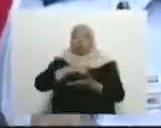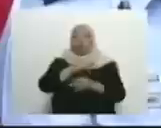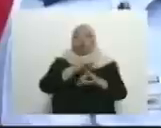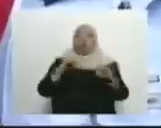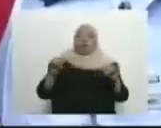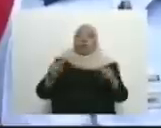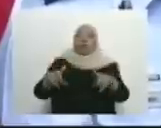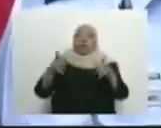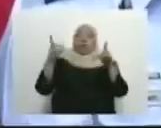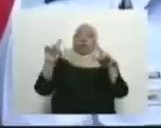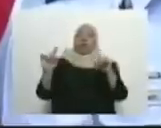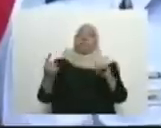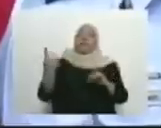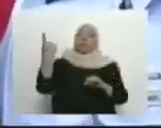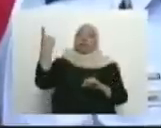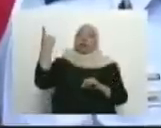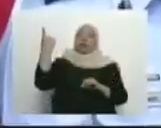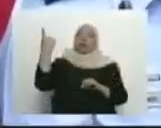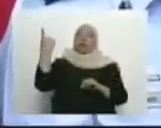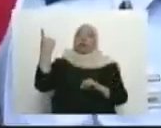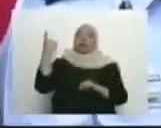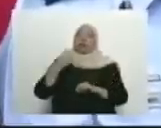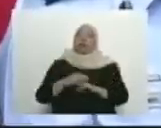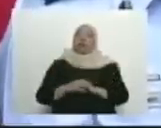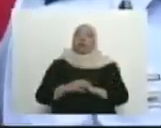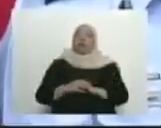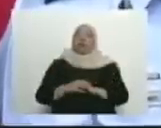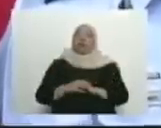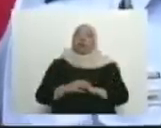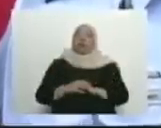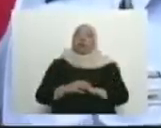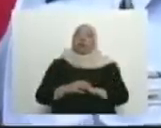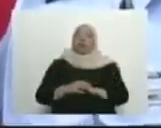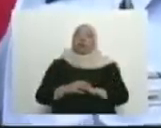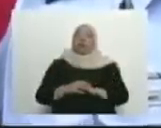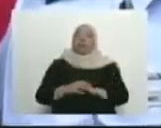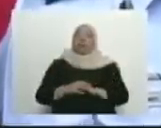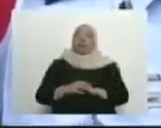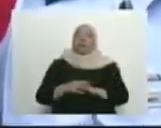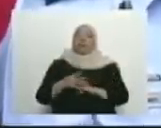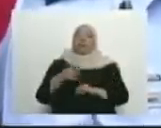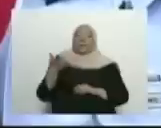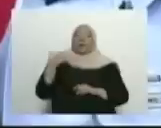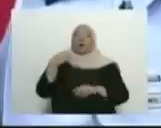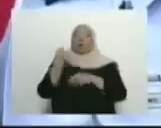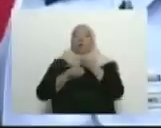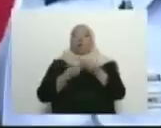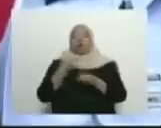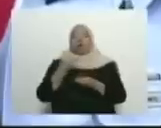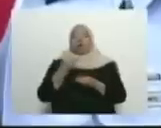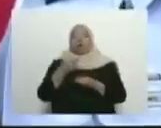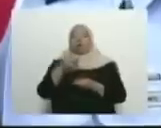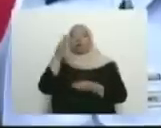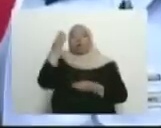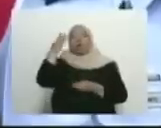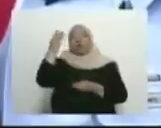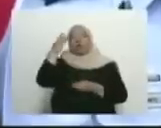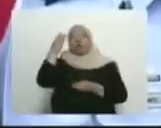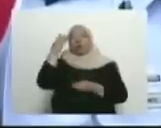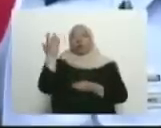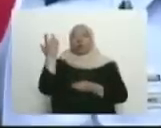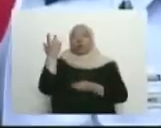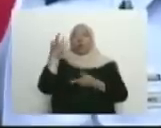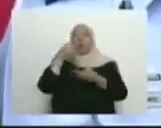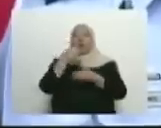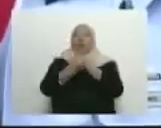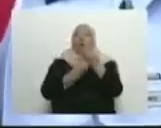arrojó los primeros, las primeras preliminares, pues, del accidente. Como usted bien lo ha señalado, uno de